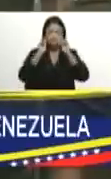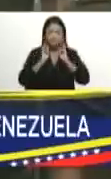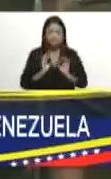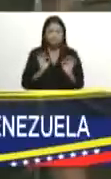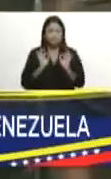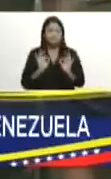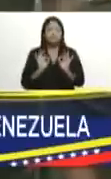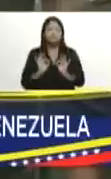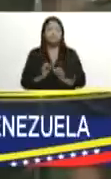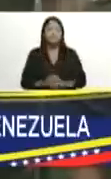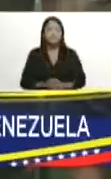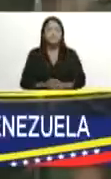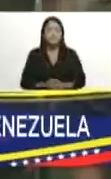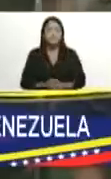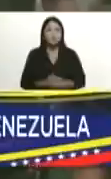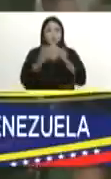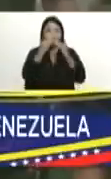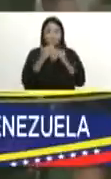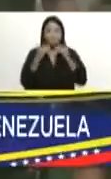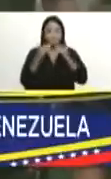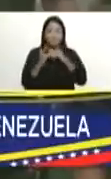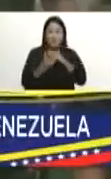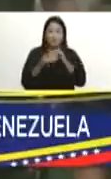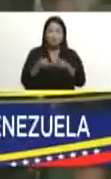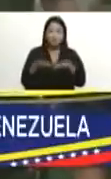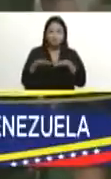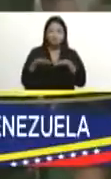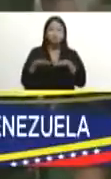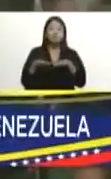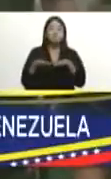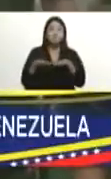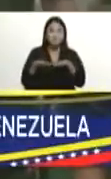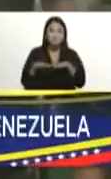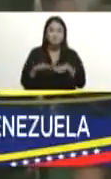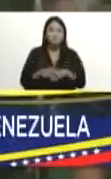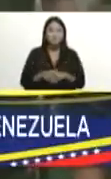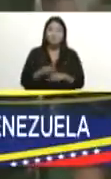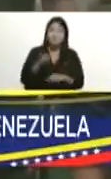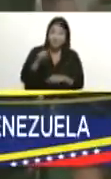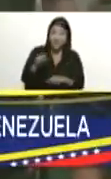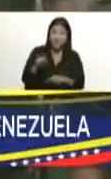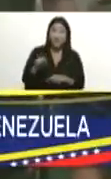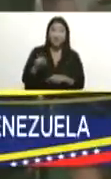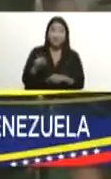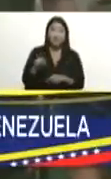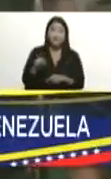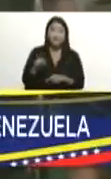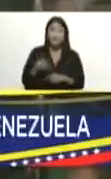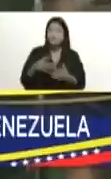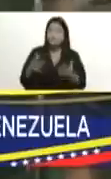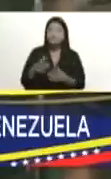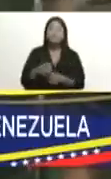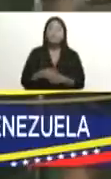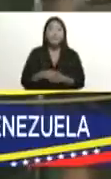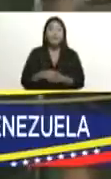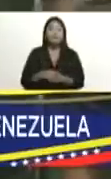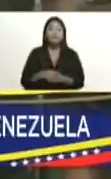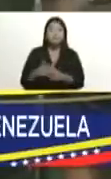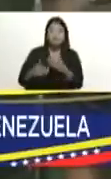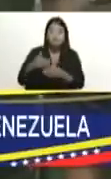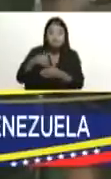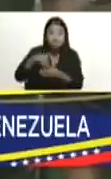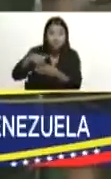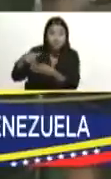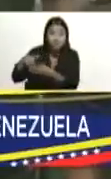proceso electoral de la más alta tecnología. Bueno, todo ese proceso va a ser acompañado por la Fuerza Armada Nacional